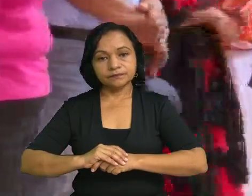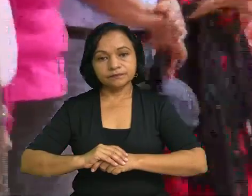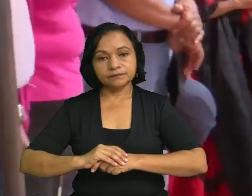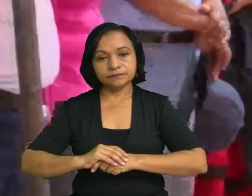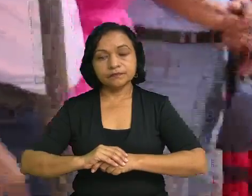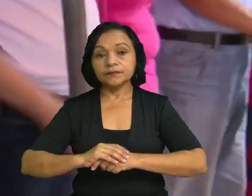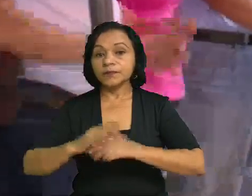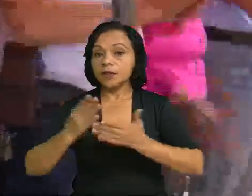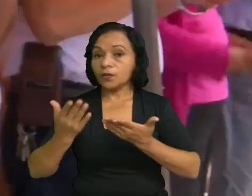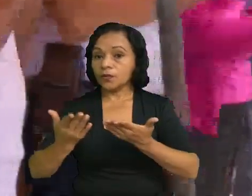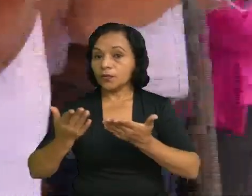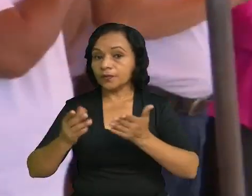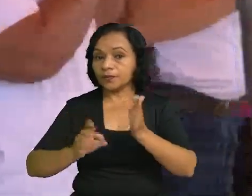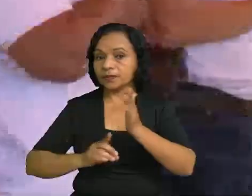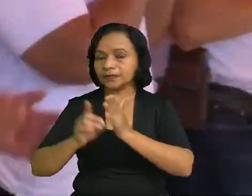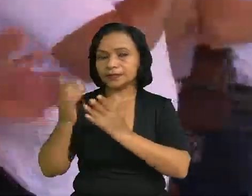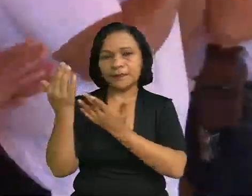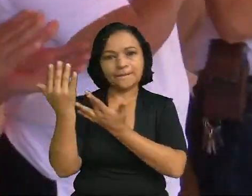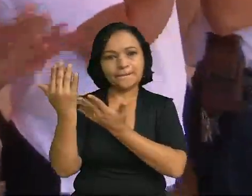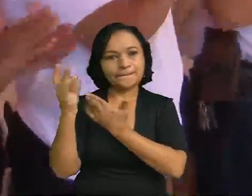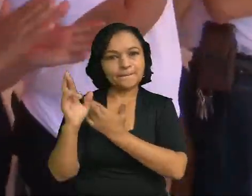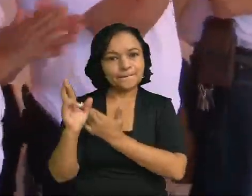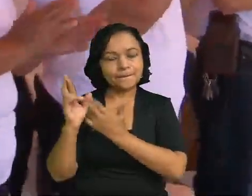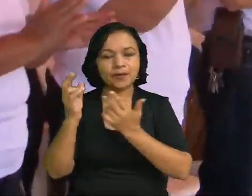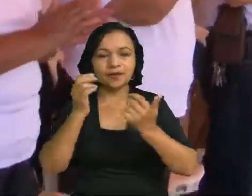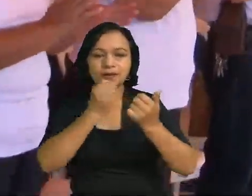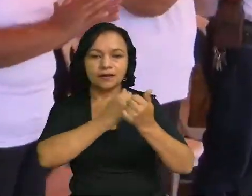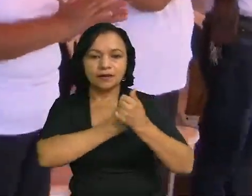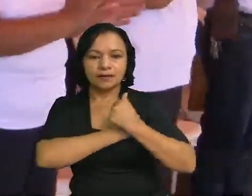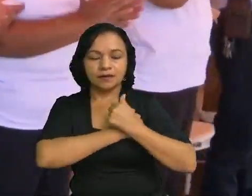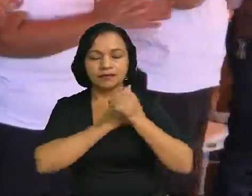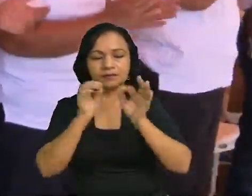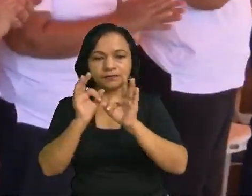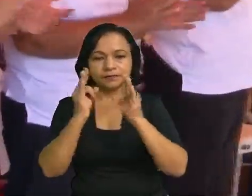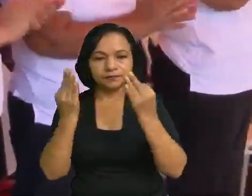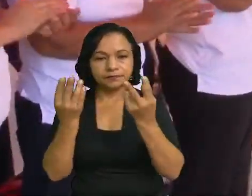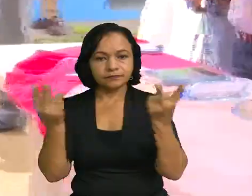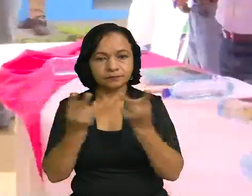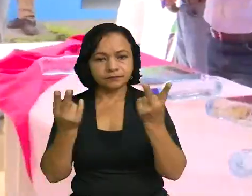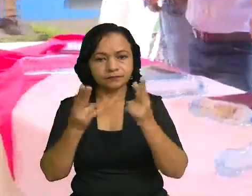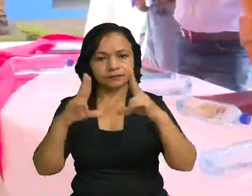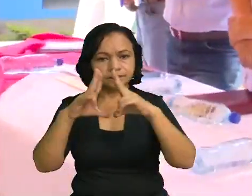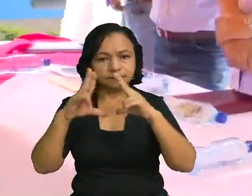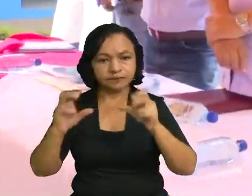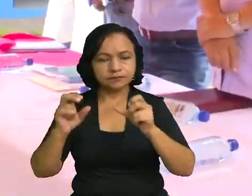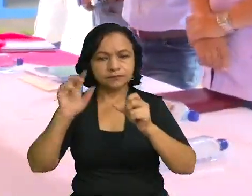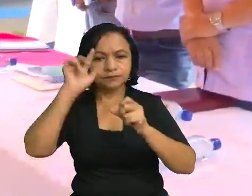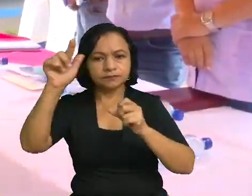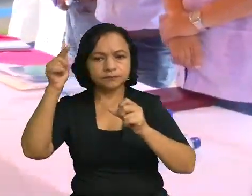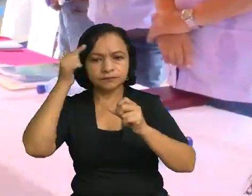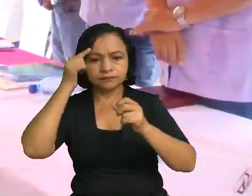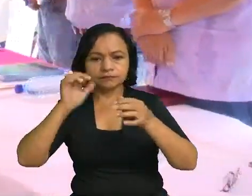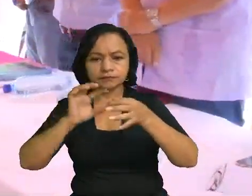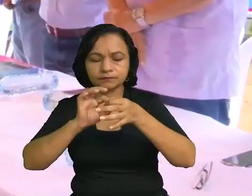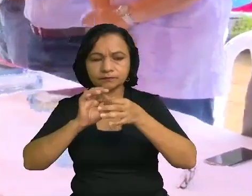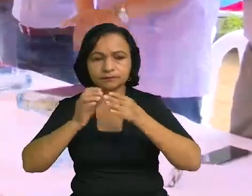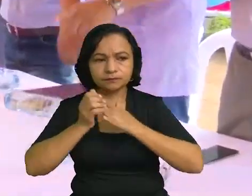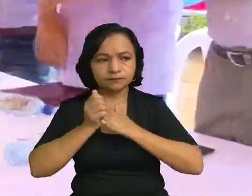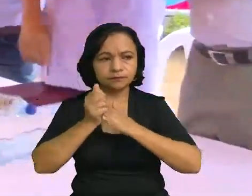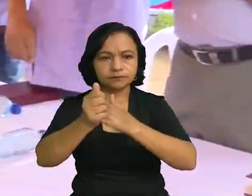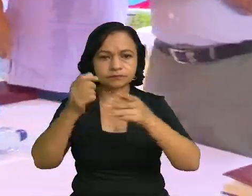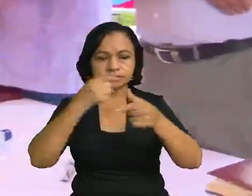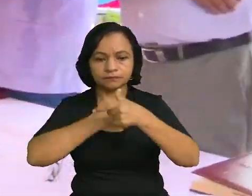en insurrección de la esperanza por amor a las familias nicaragüenses el gobierno de reconciliación y unidad nacional que dirige el